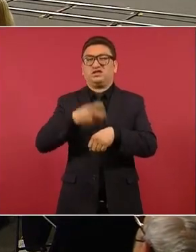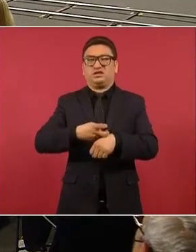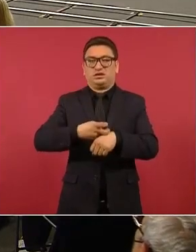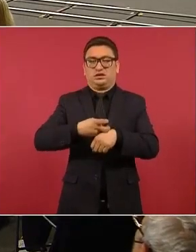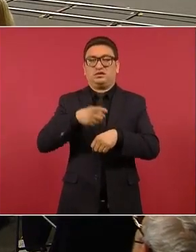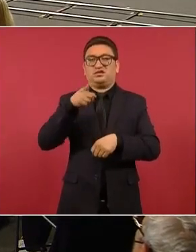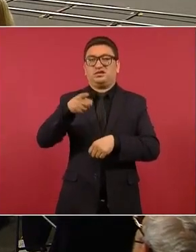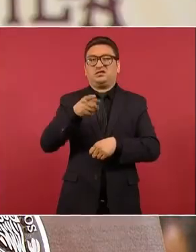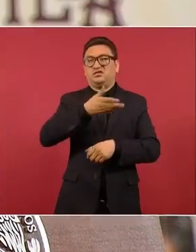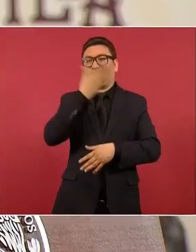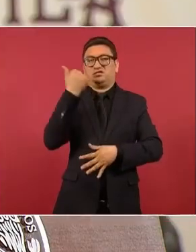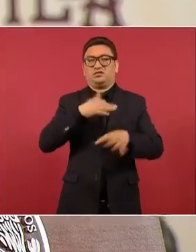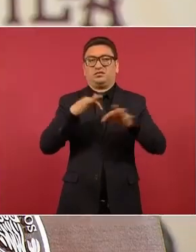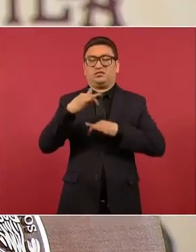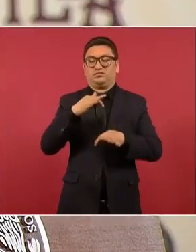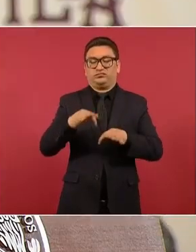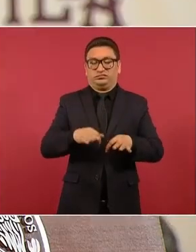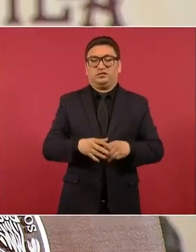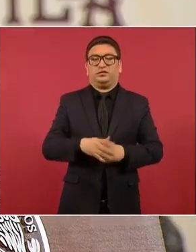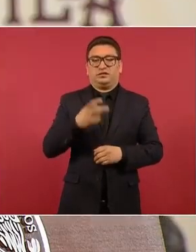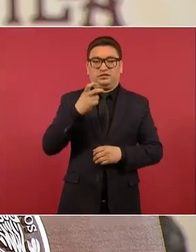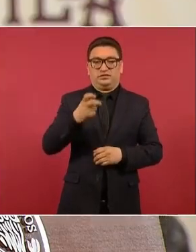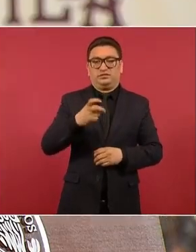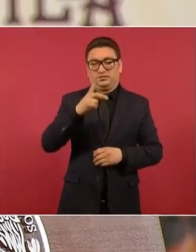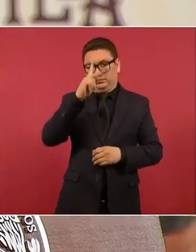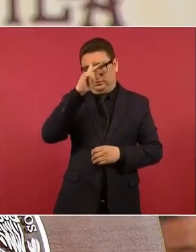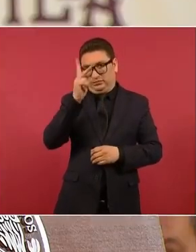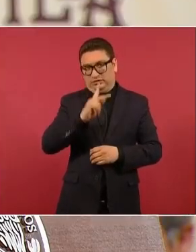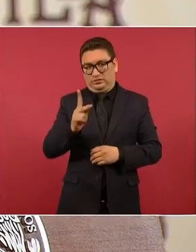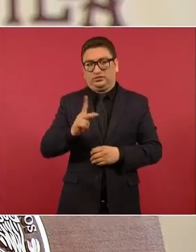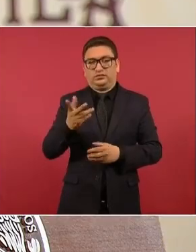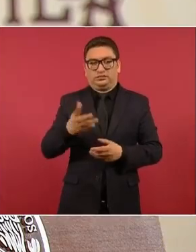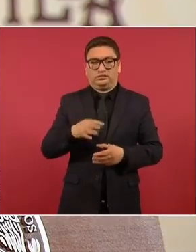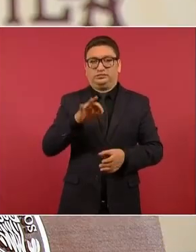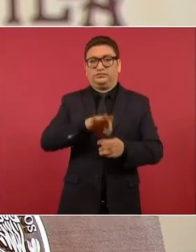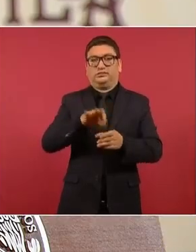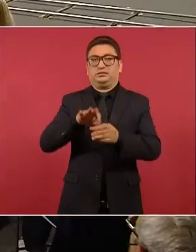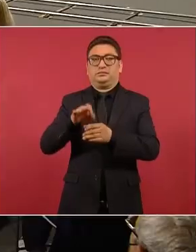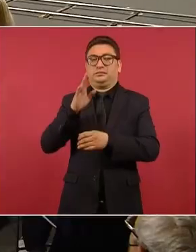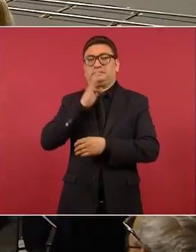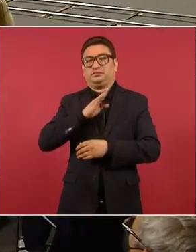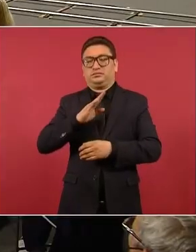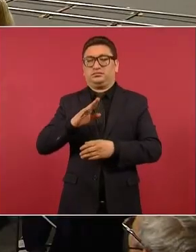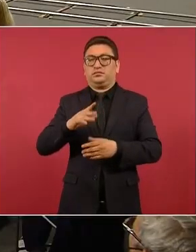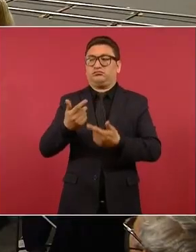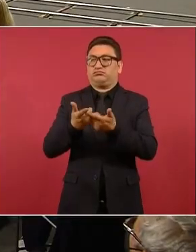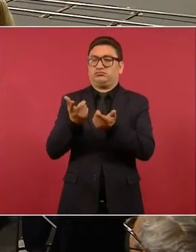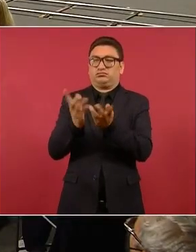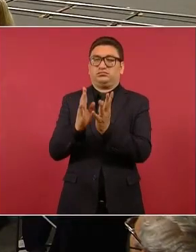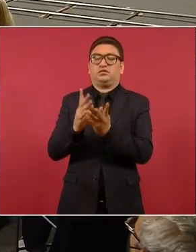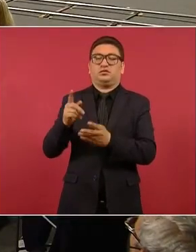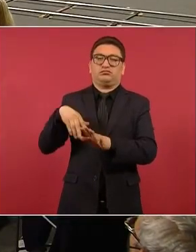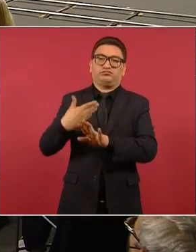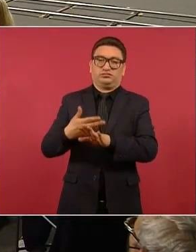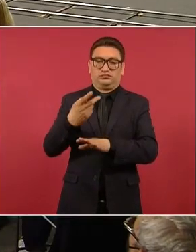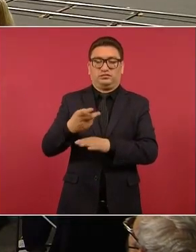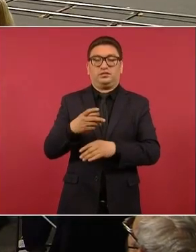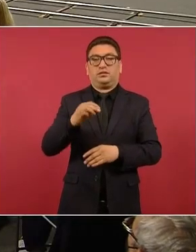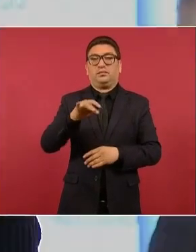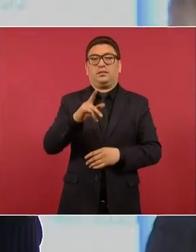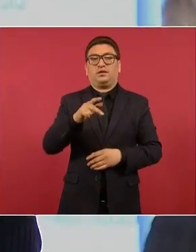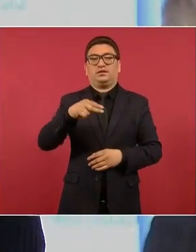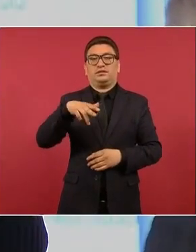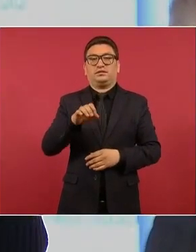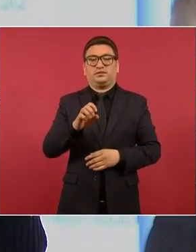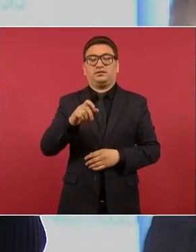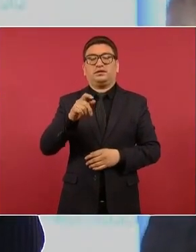cuestan. ¡Qué pesadilla votaron, Dios de bondad! ¡Qué pesadilla la oposición, diría yo! Marlene Stahl,